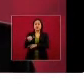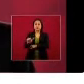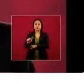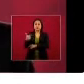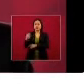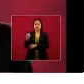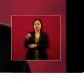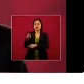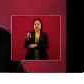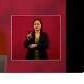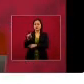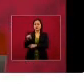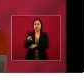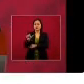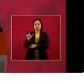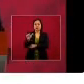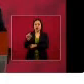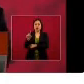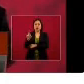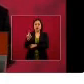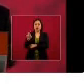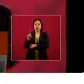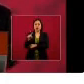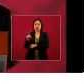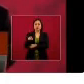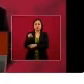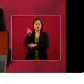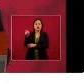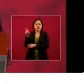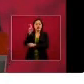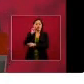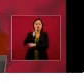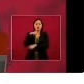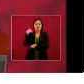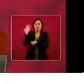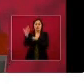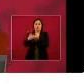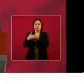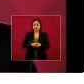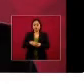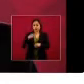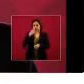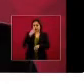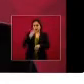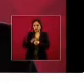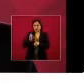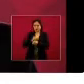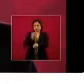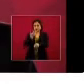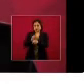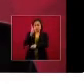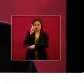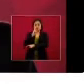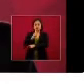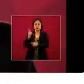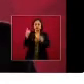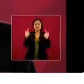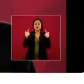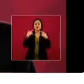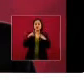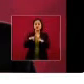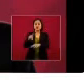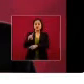por dos cosas está aplaudiendo la designación de define a gómez 1